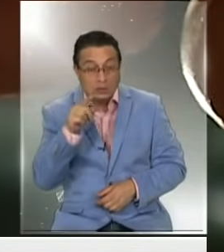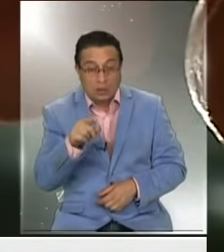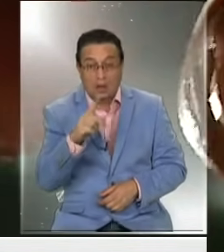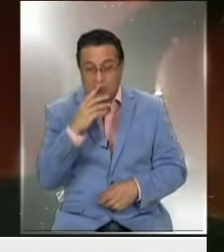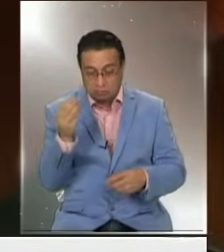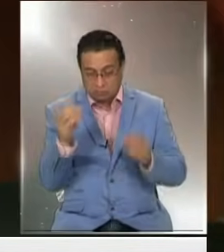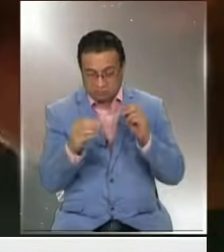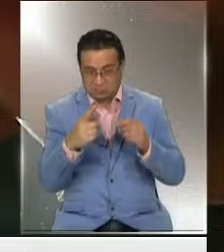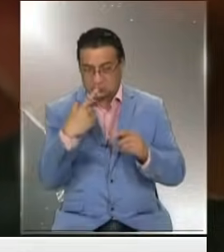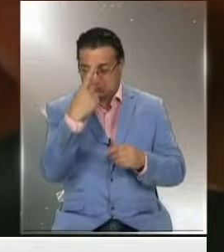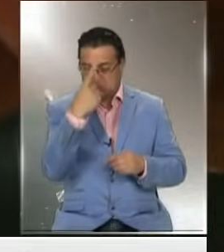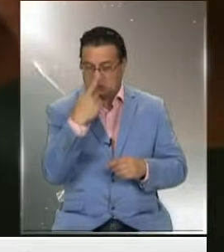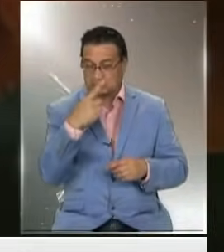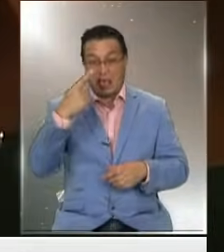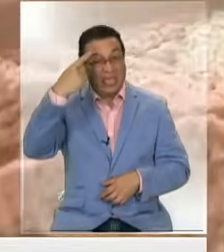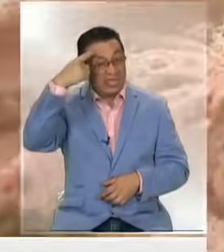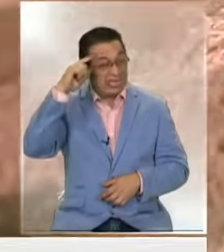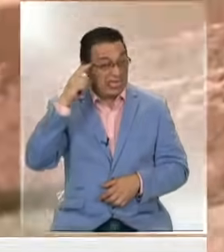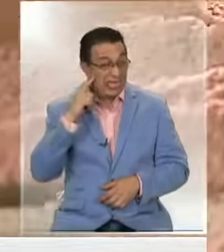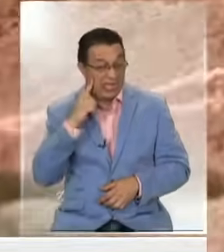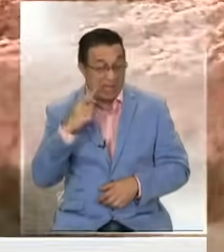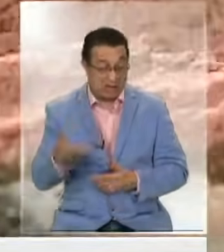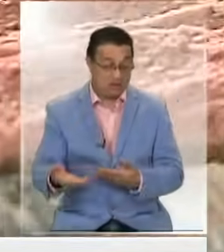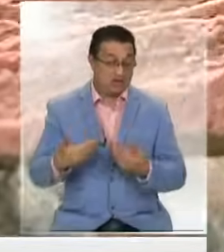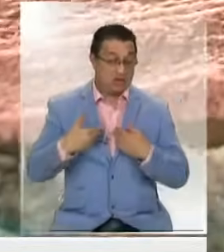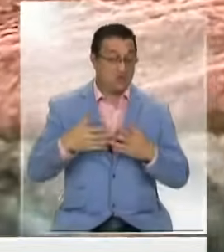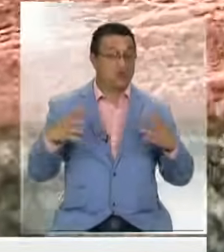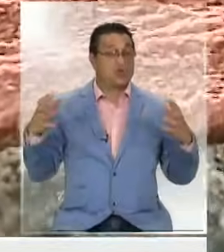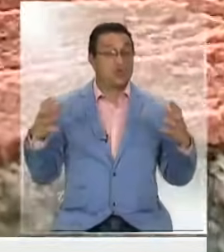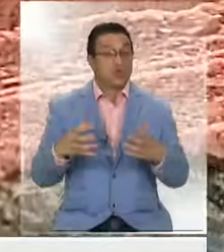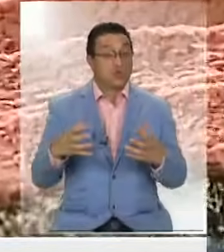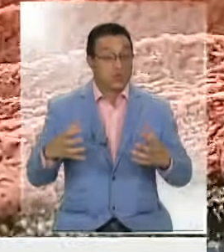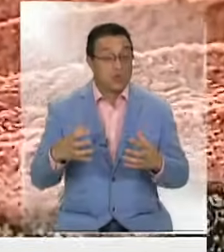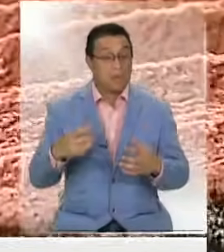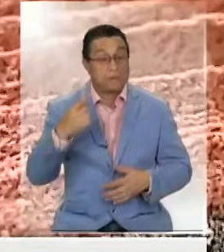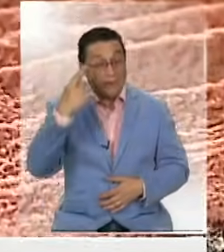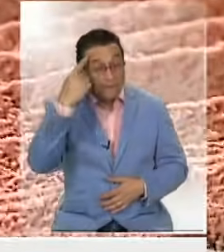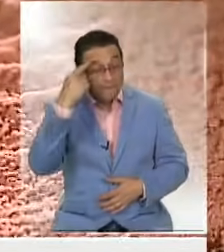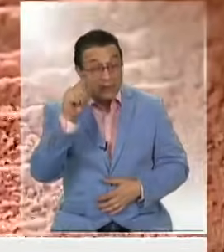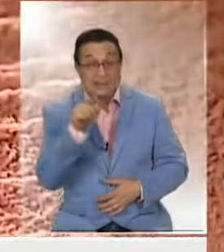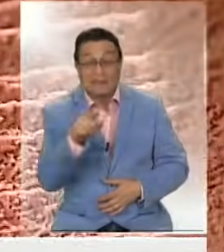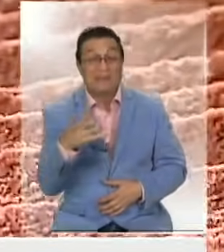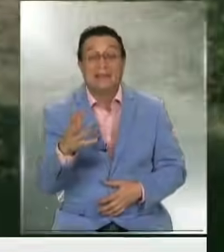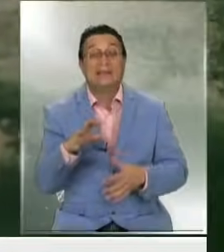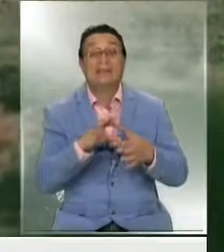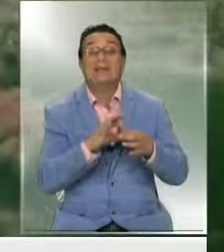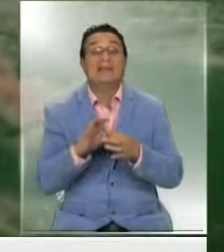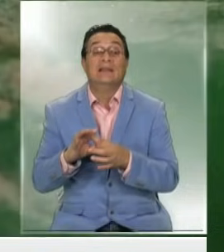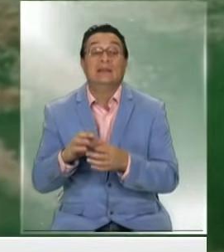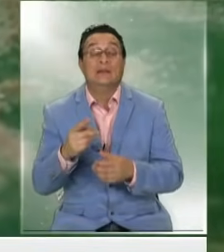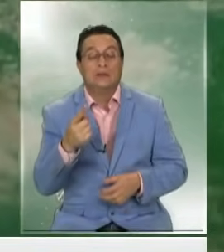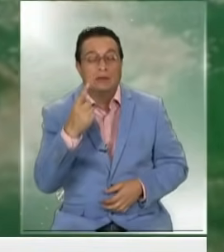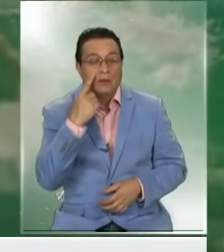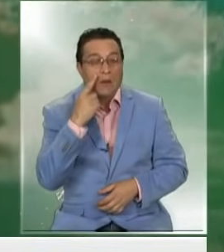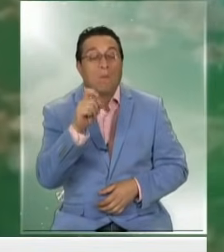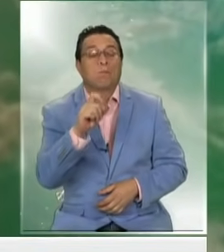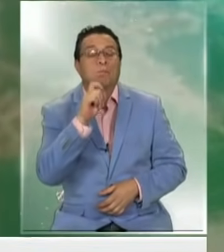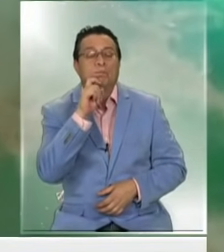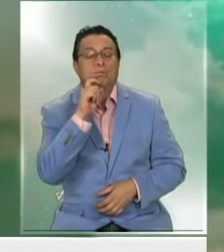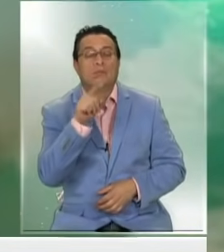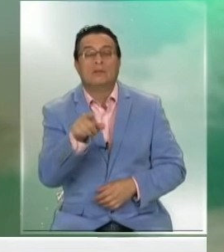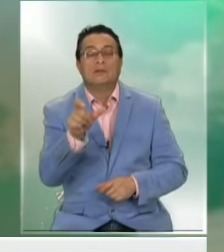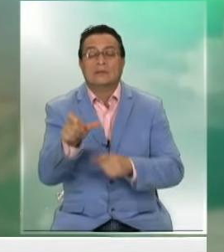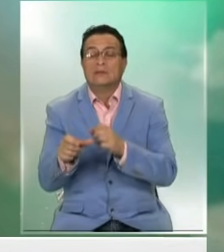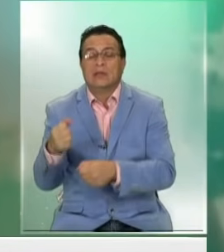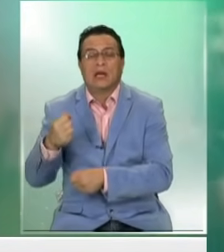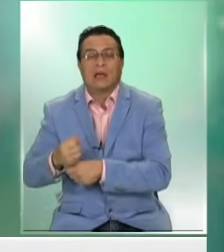disfraza lo dañino que pueden llegar a ser sus componentes. Pero más allá de esto, conoceremos quiénes están detrás de